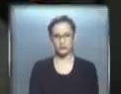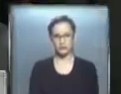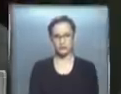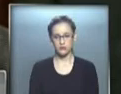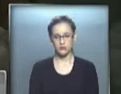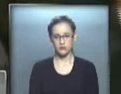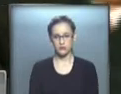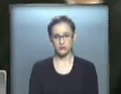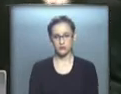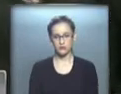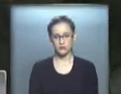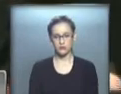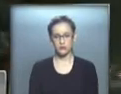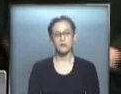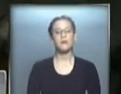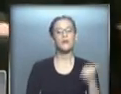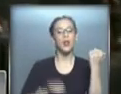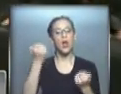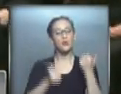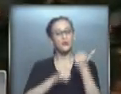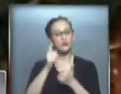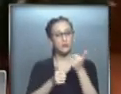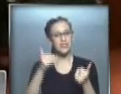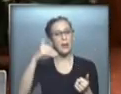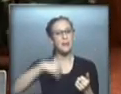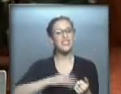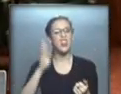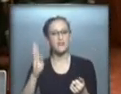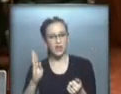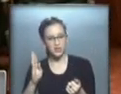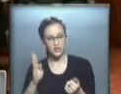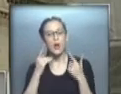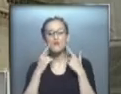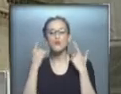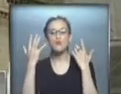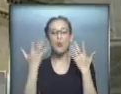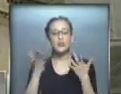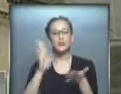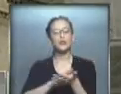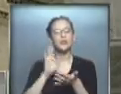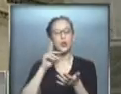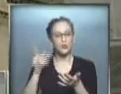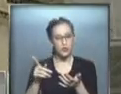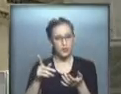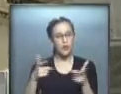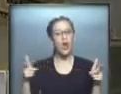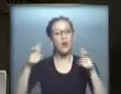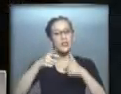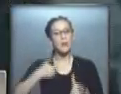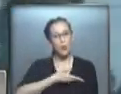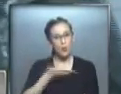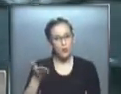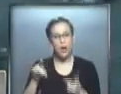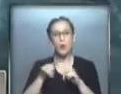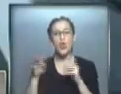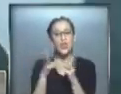el automotriz ya alemana mercedes benz expondrá el martes ante la corte suprema de los estados unidos en una audiencia pública por la desaparición